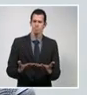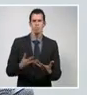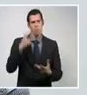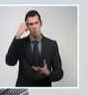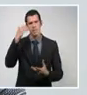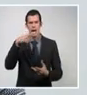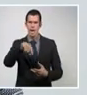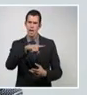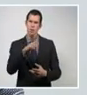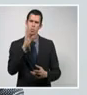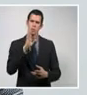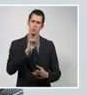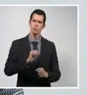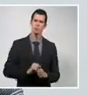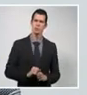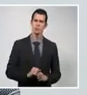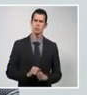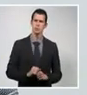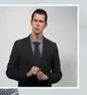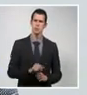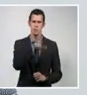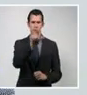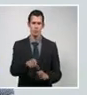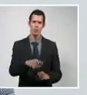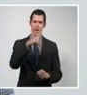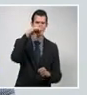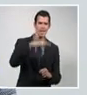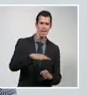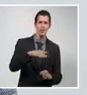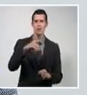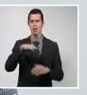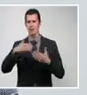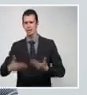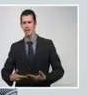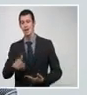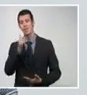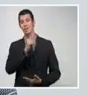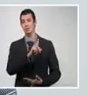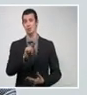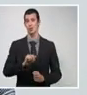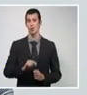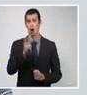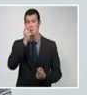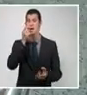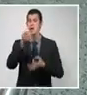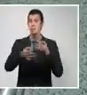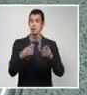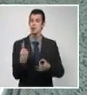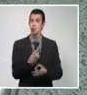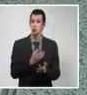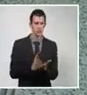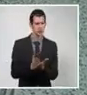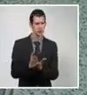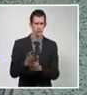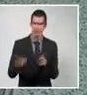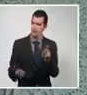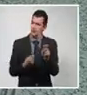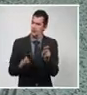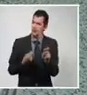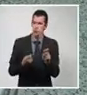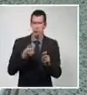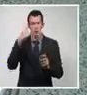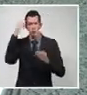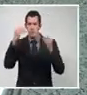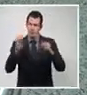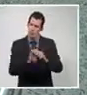ha sido muy tensa la situación y se mantiene muy tensa. Nosotros seguimos en combate. Si quisiéramos llevar